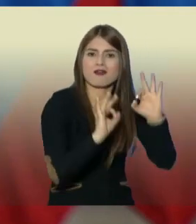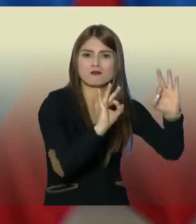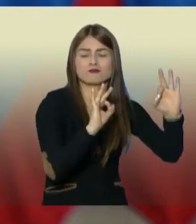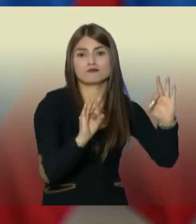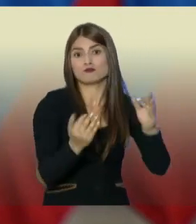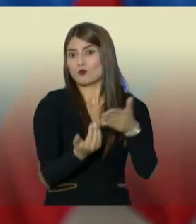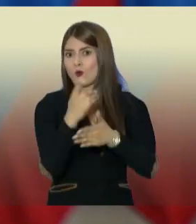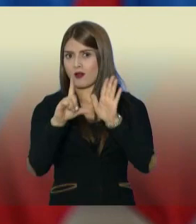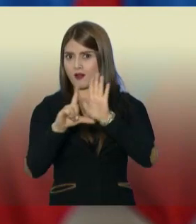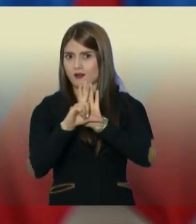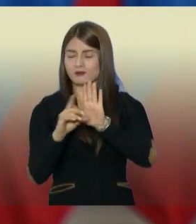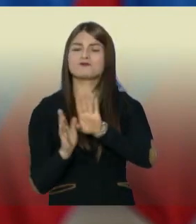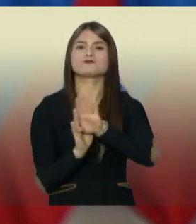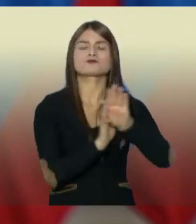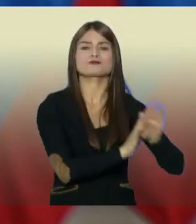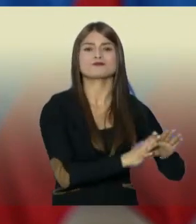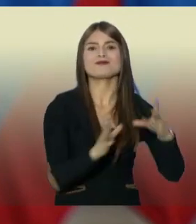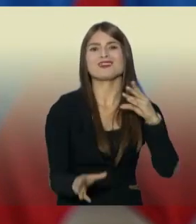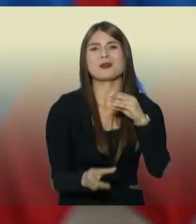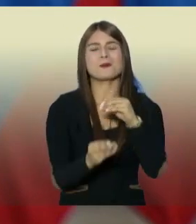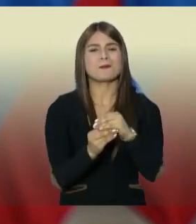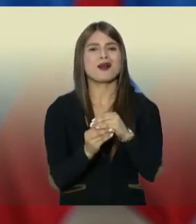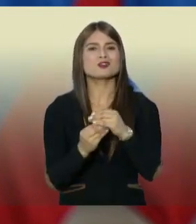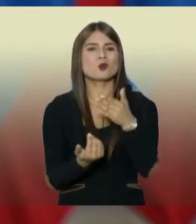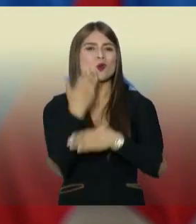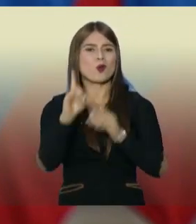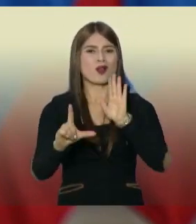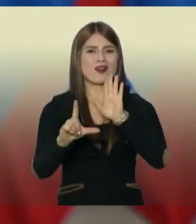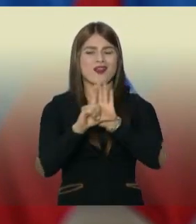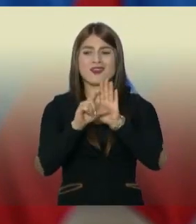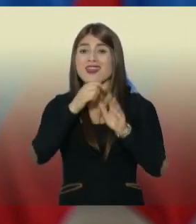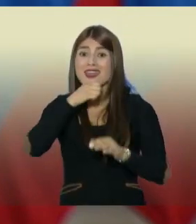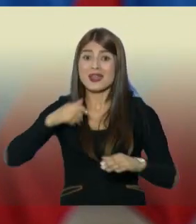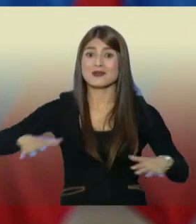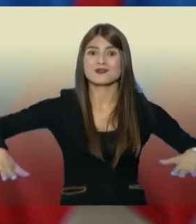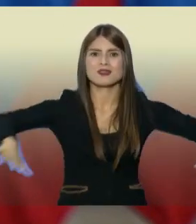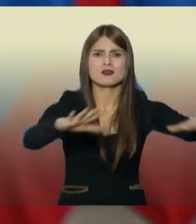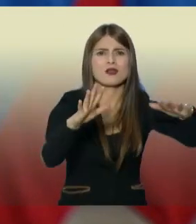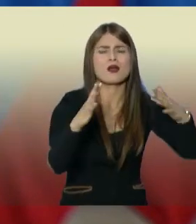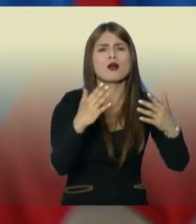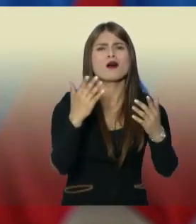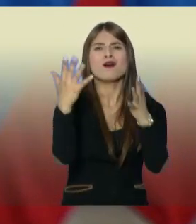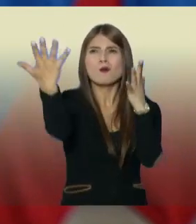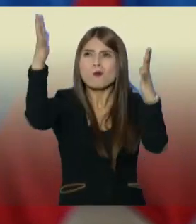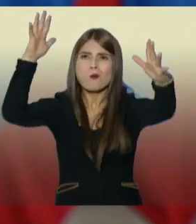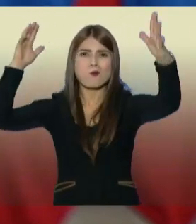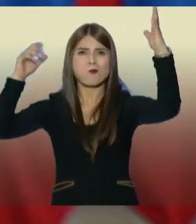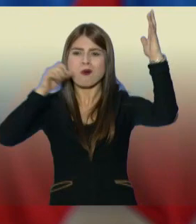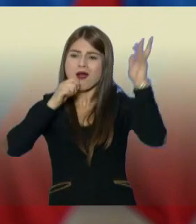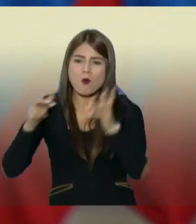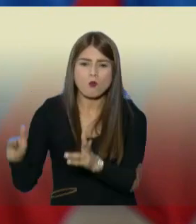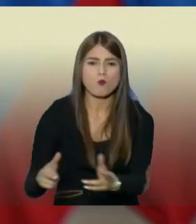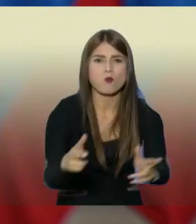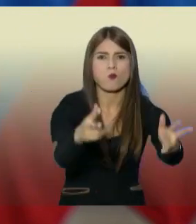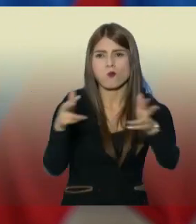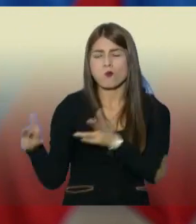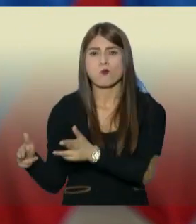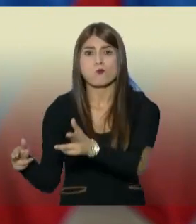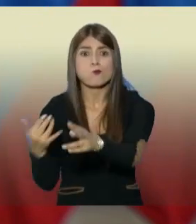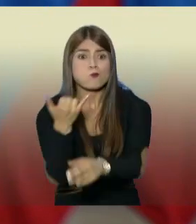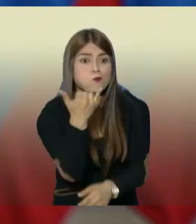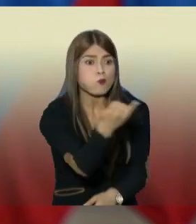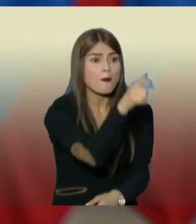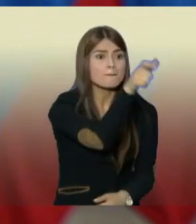ambientales para que las comunidades rurales que cuidan nuestros bosques y nuestras fuentes de agua reciban un ingreso